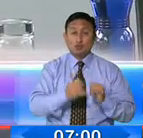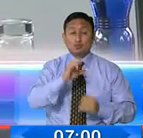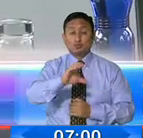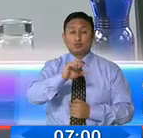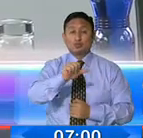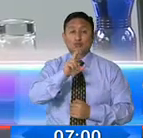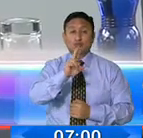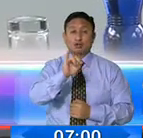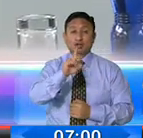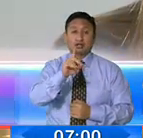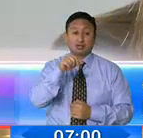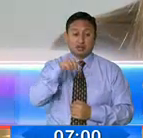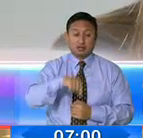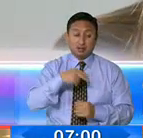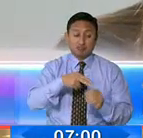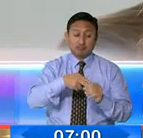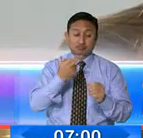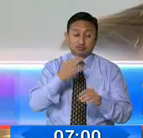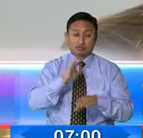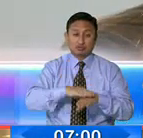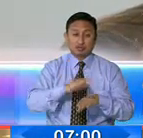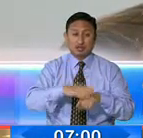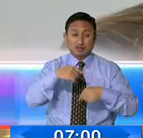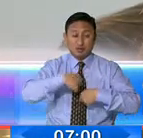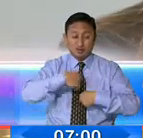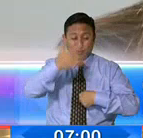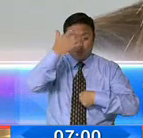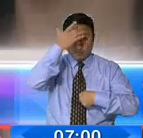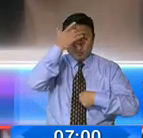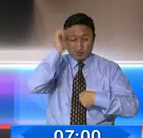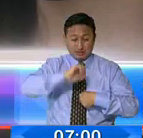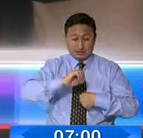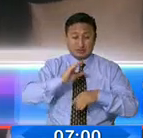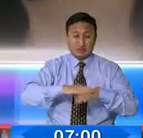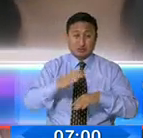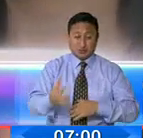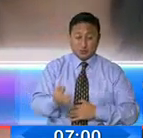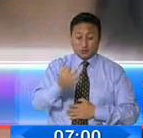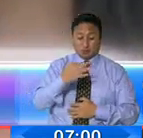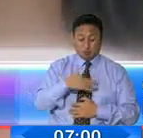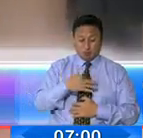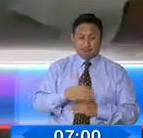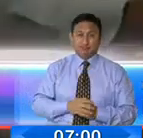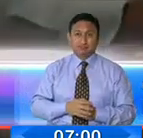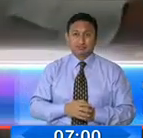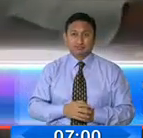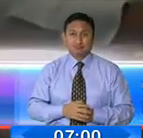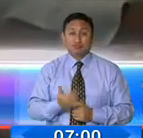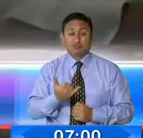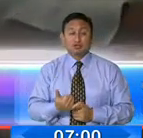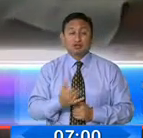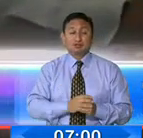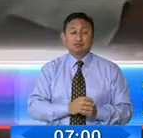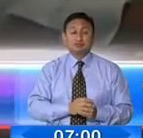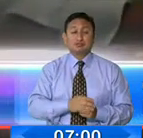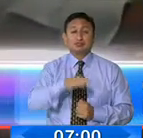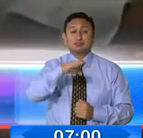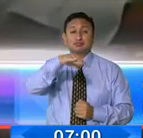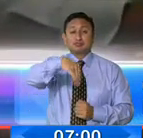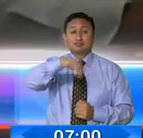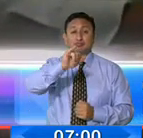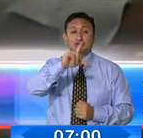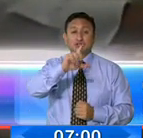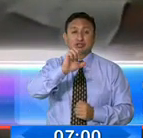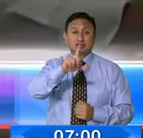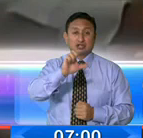Vela, quien presentó su renuncia por problemas de salud relacionados a su contagio de COVID-19. En ese puesto estará otra vez Andrés